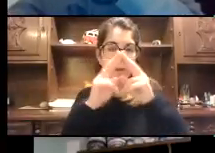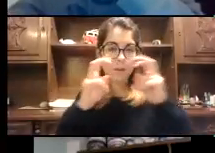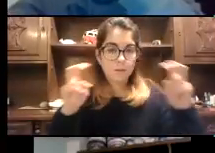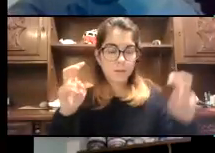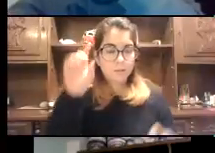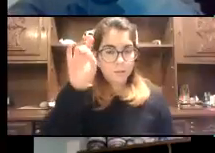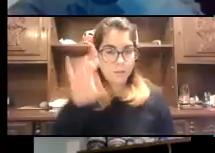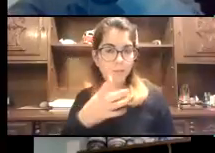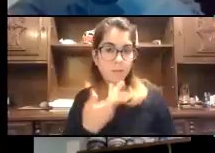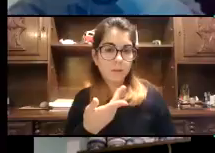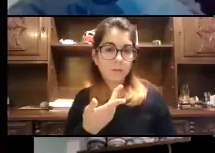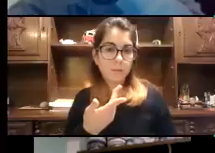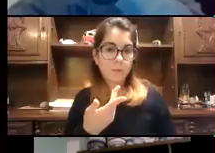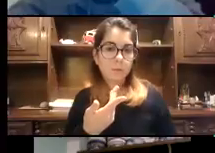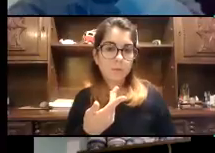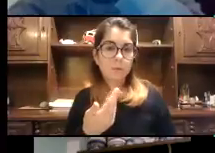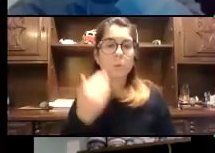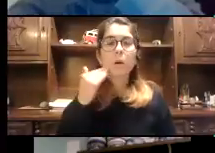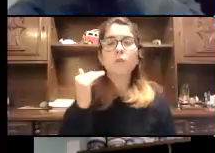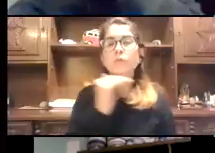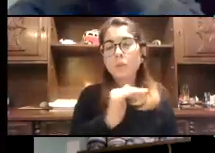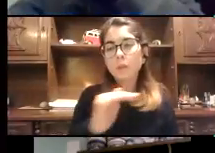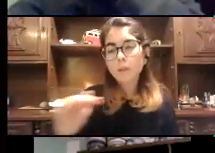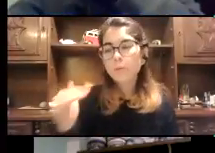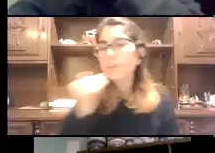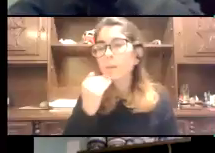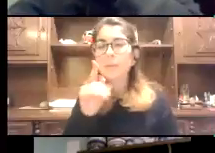Nuestros estudiantes incluso más pequeños tienen respuestas o